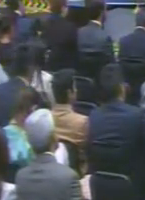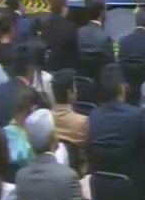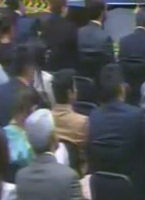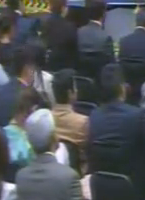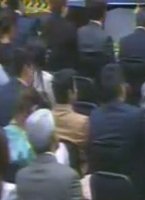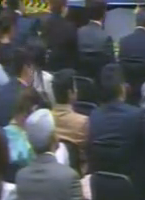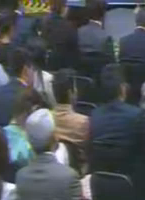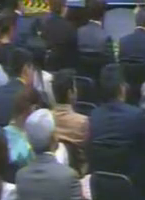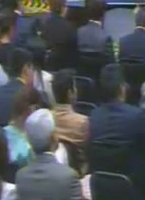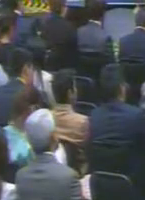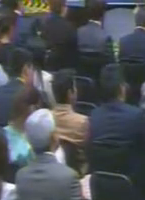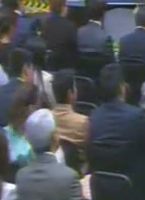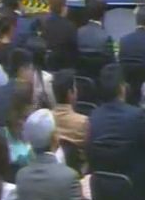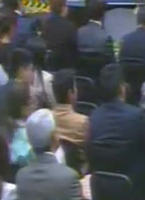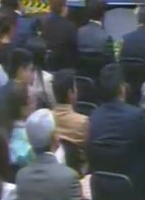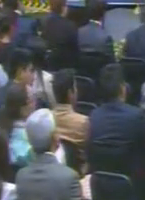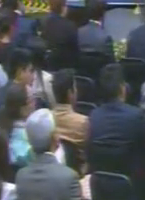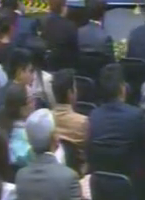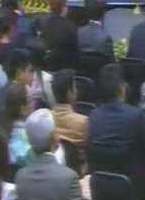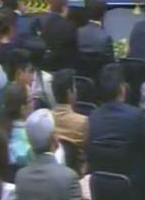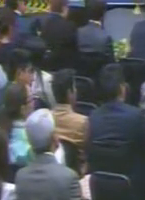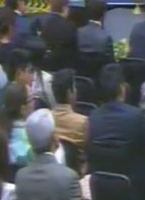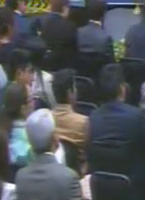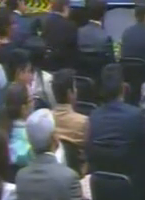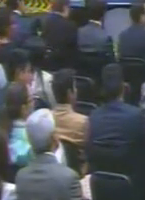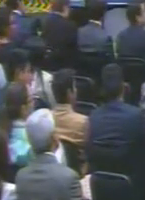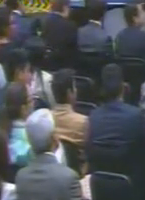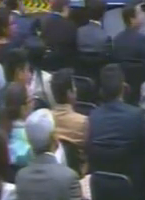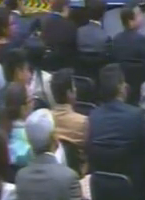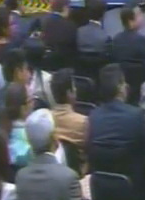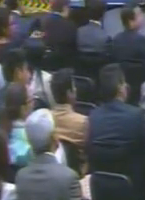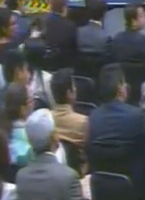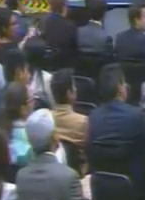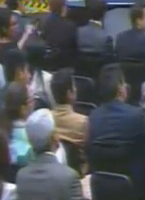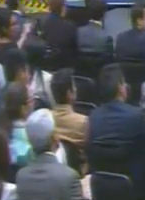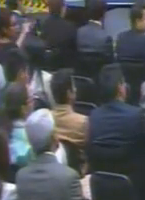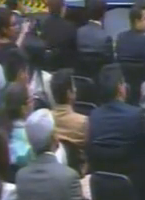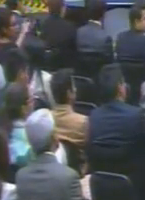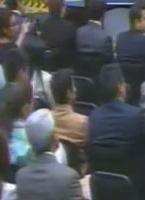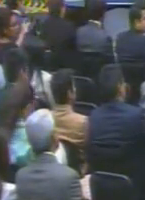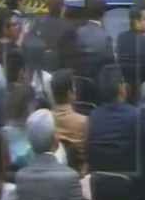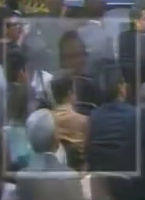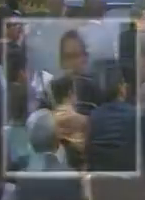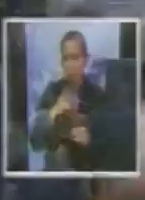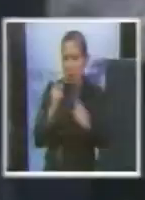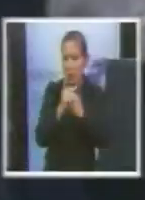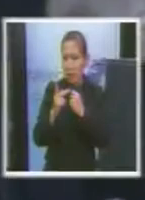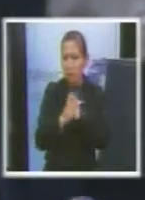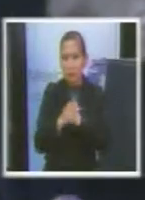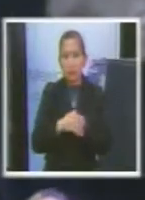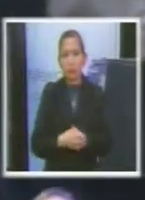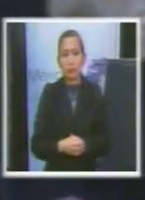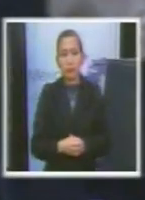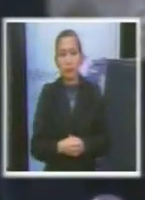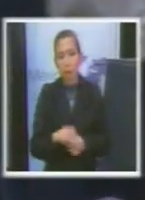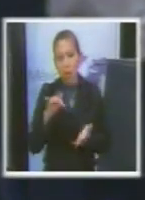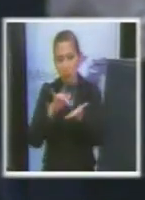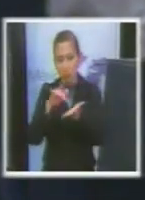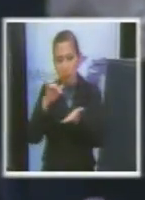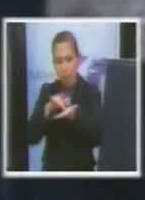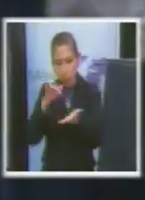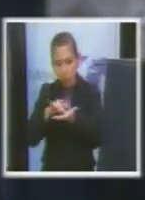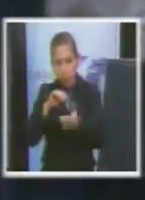Entonces México fue muy muy clara entre 100 de los países de todo el mundo que apoyó